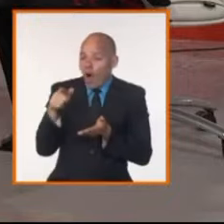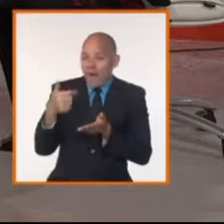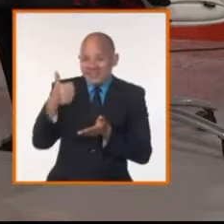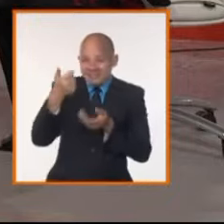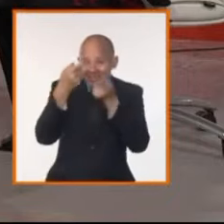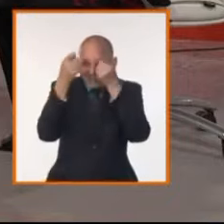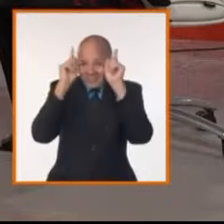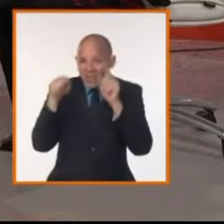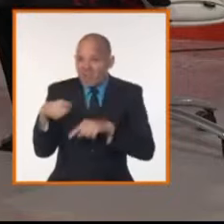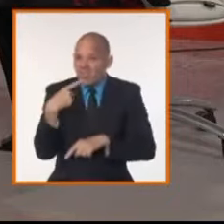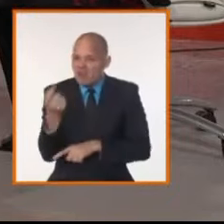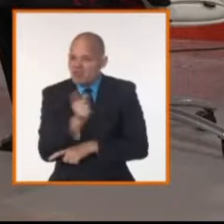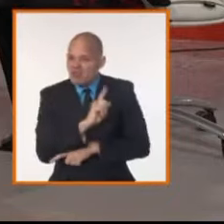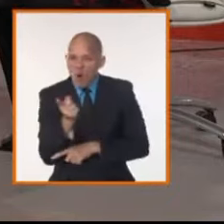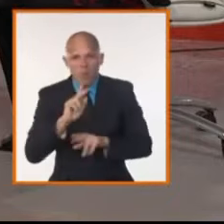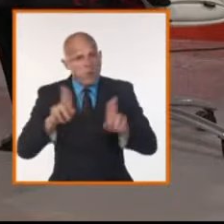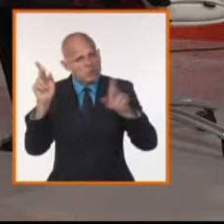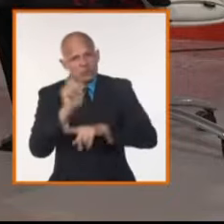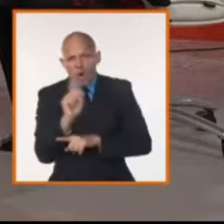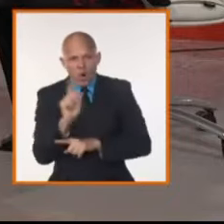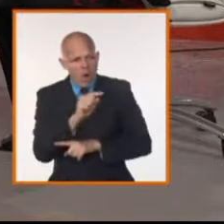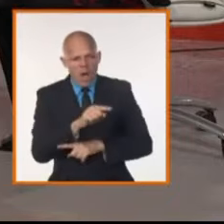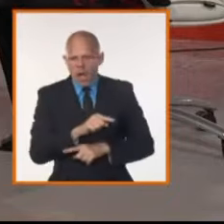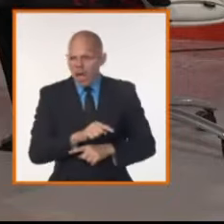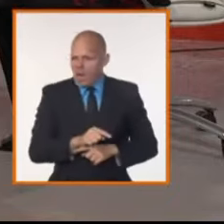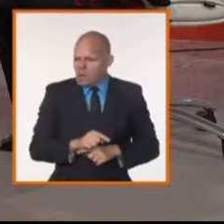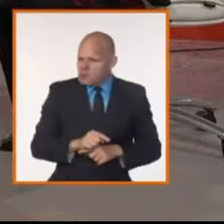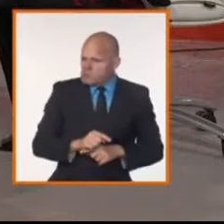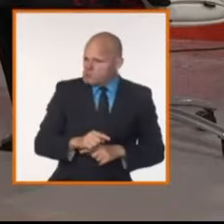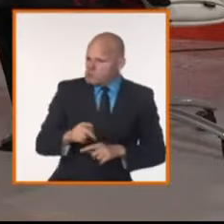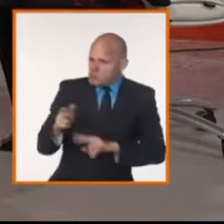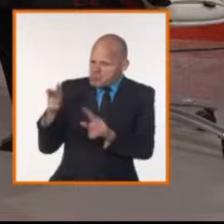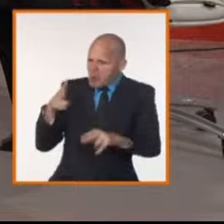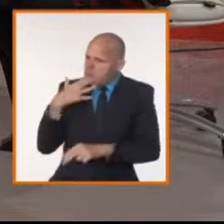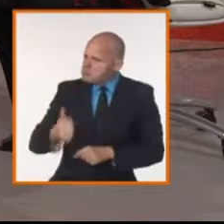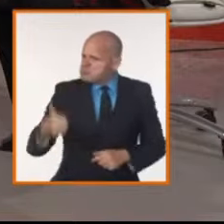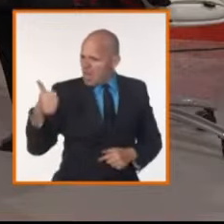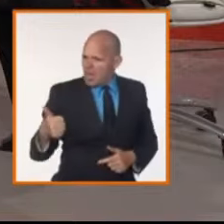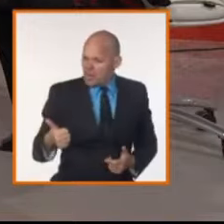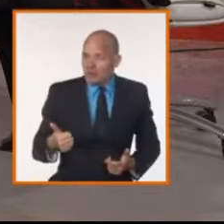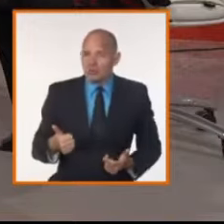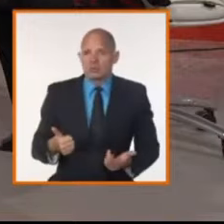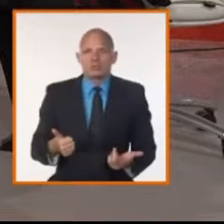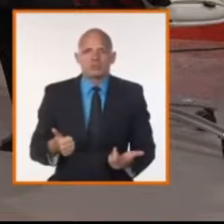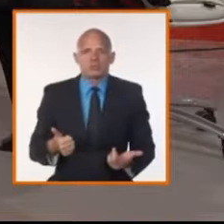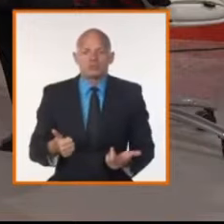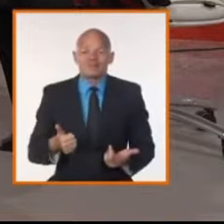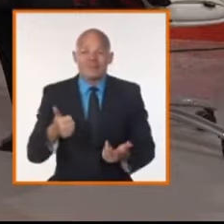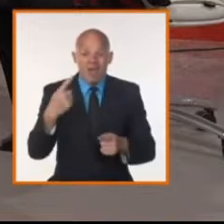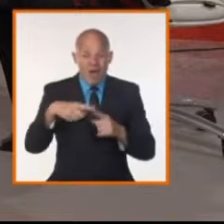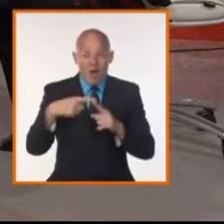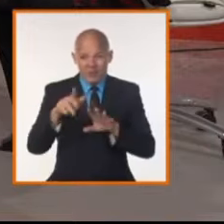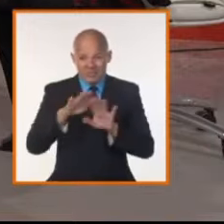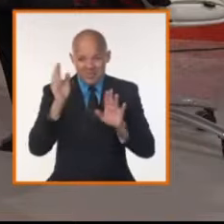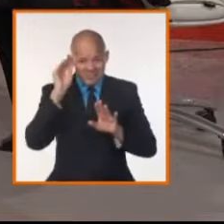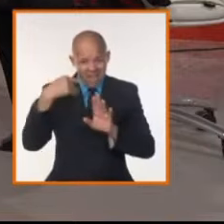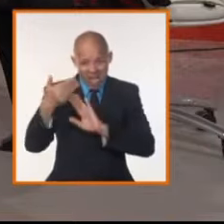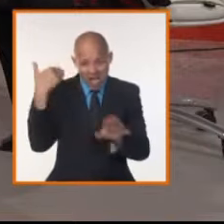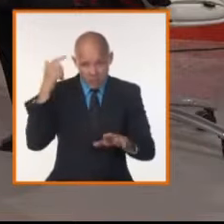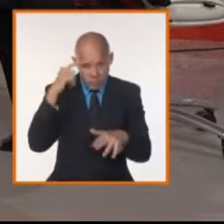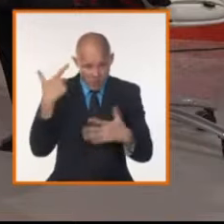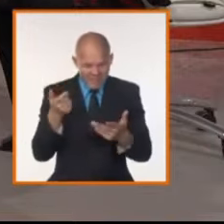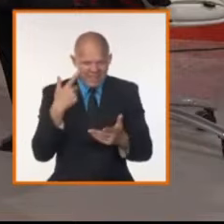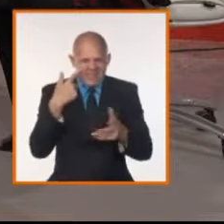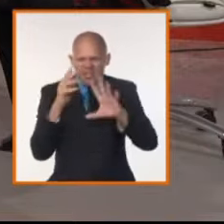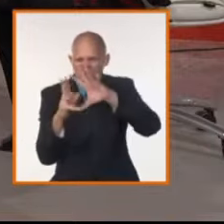para las elecciones vimos el 6 de enero del 21 en Estados Unidos lo que sucedió Vimos a bolsonaro en Brasil de hay una violencia